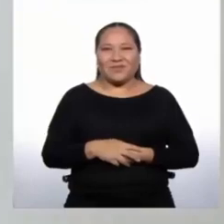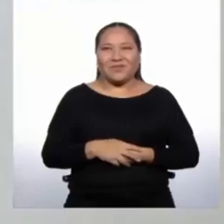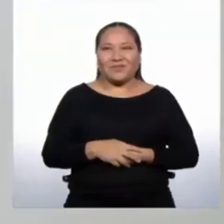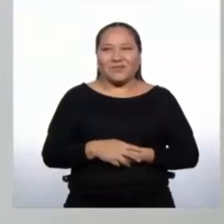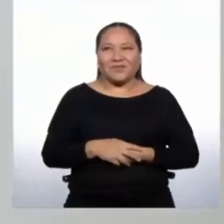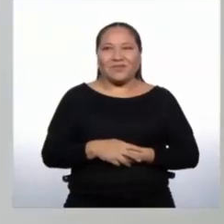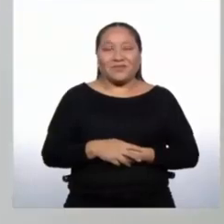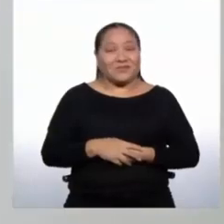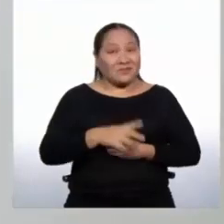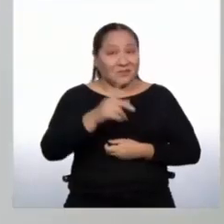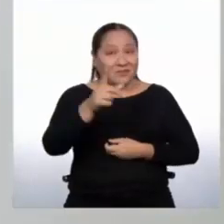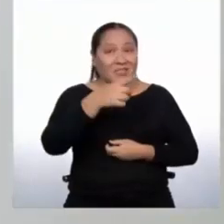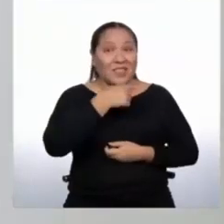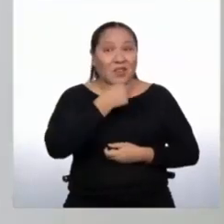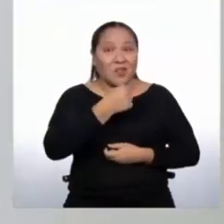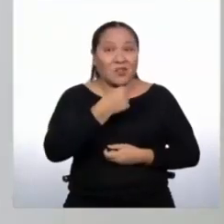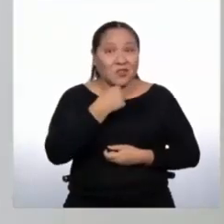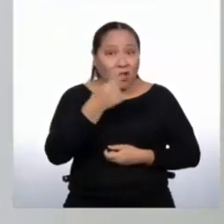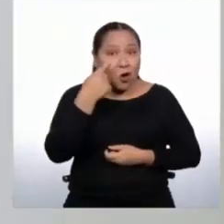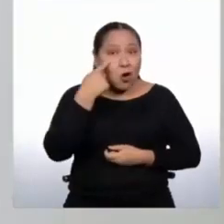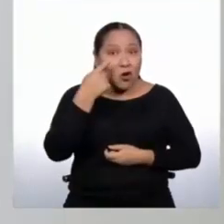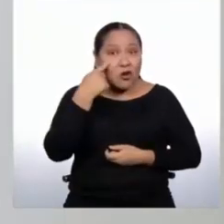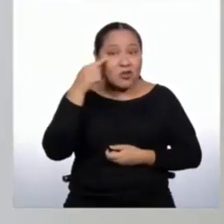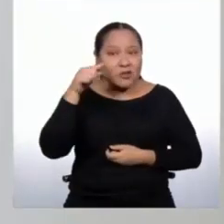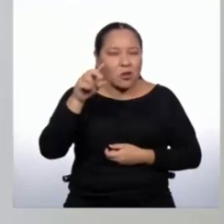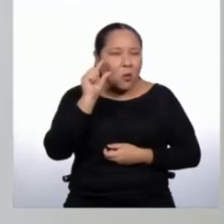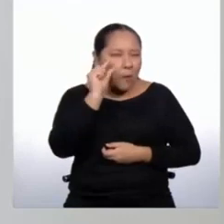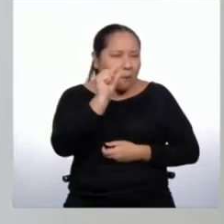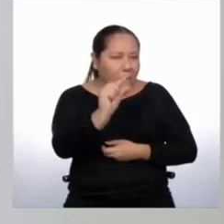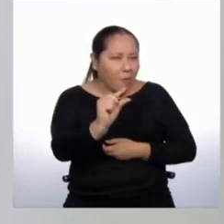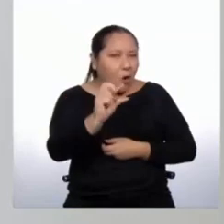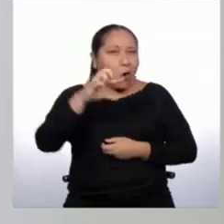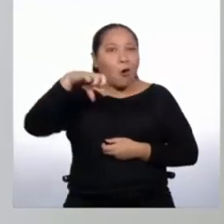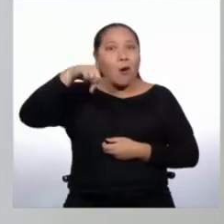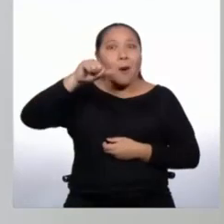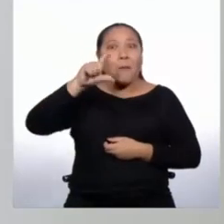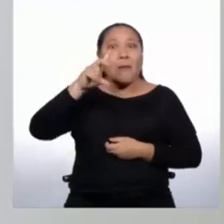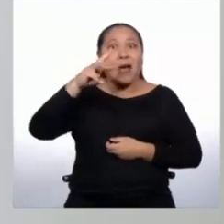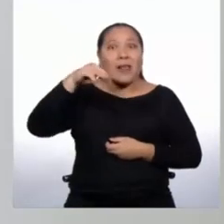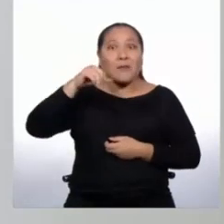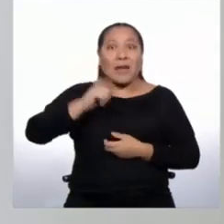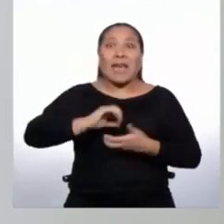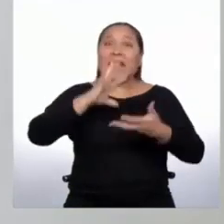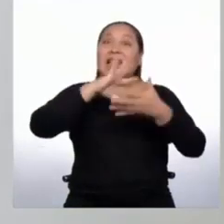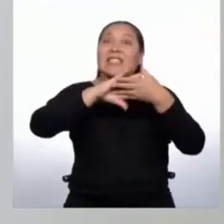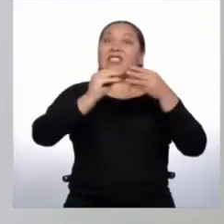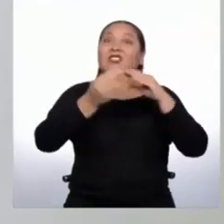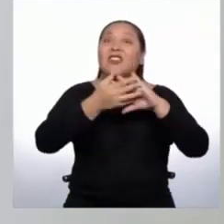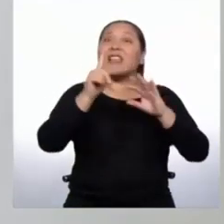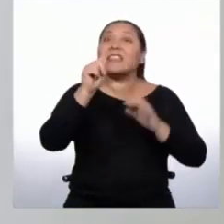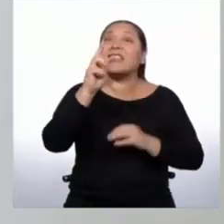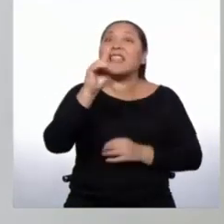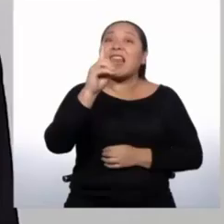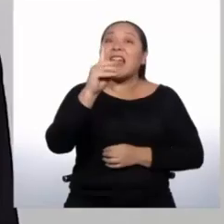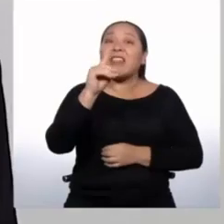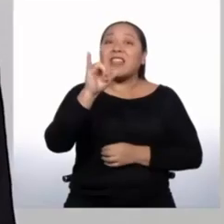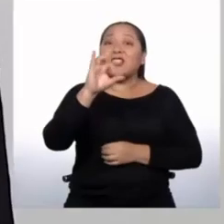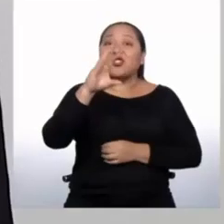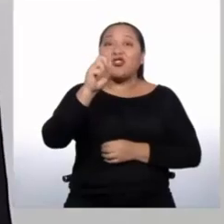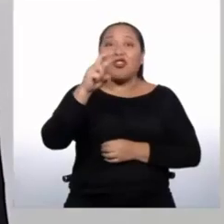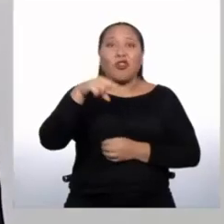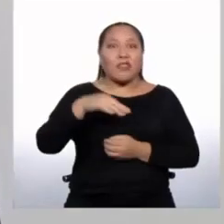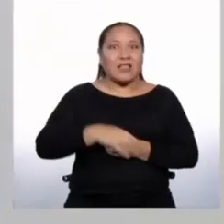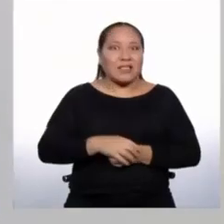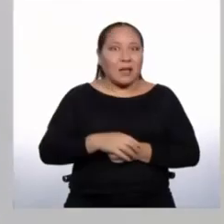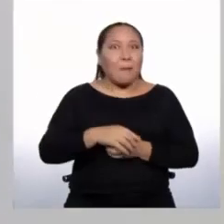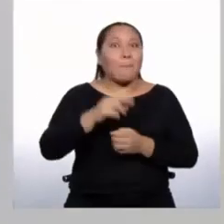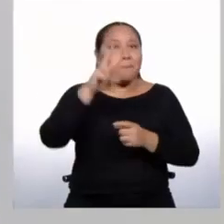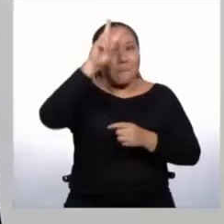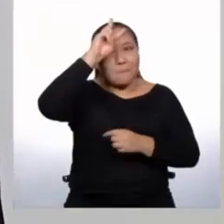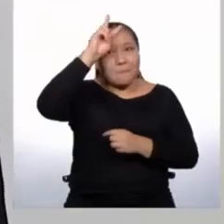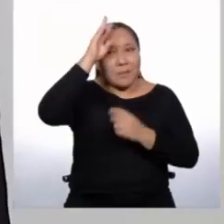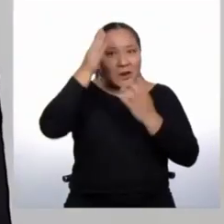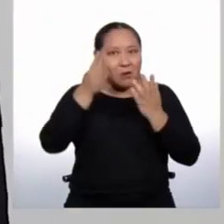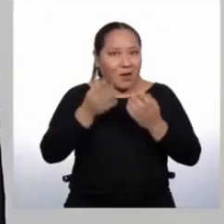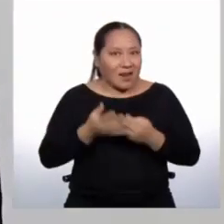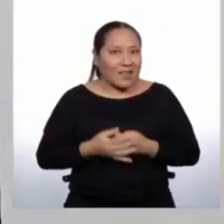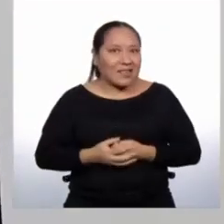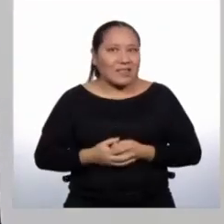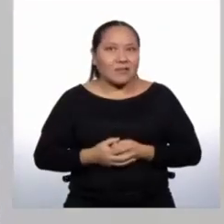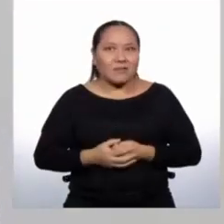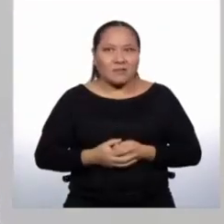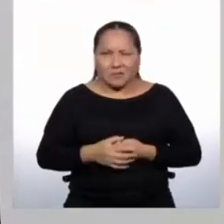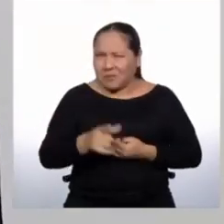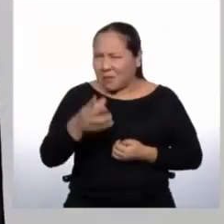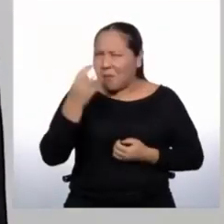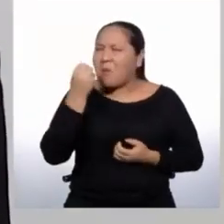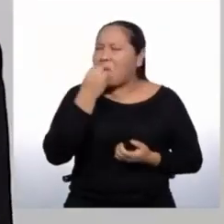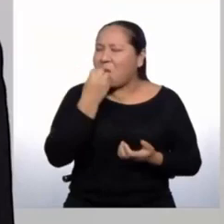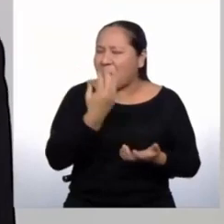¿Qué te pareció conocer un poco más sobre Ricardo Palma y las tradiciones peruanas? Buenísimo, ¿no? Seguramente alguna te dio